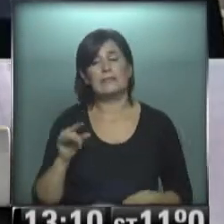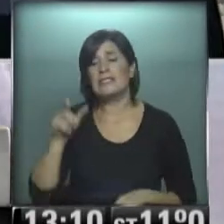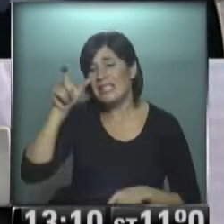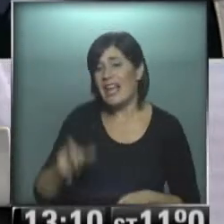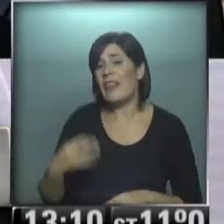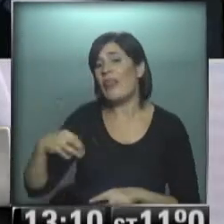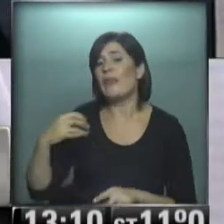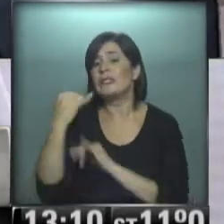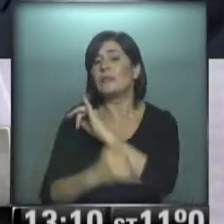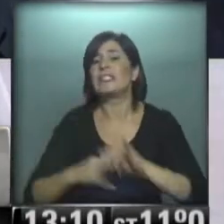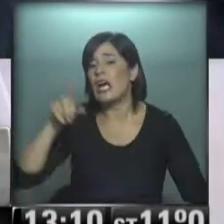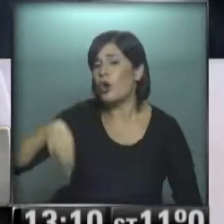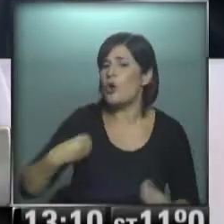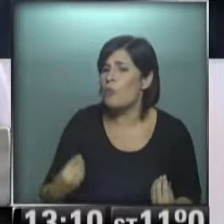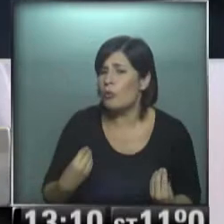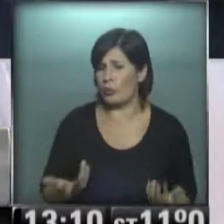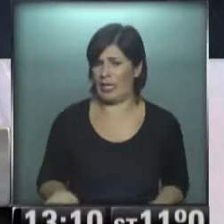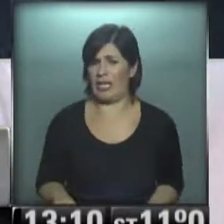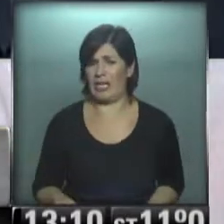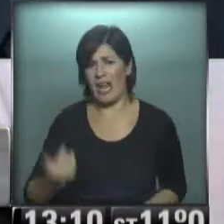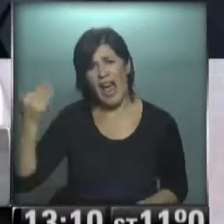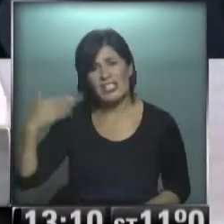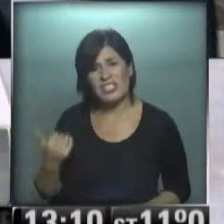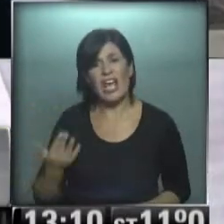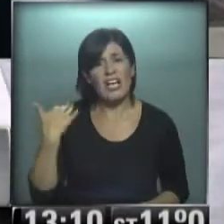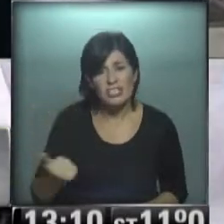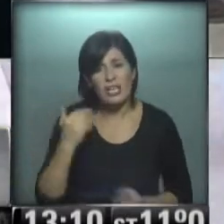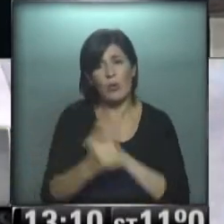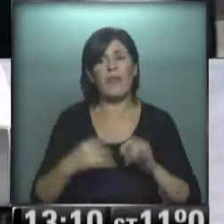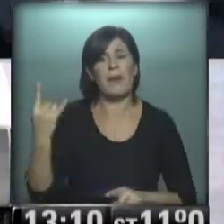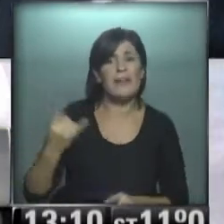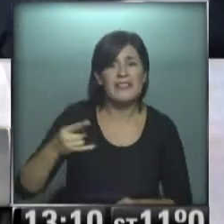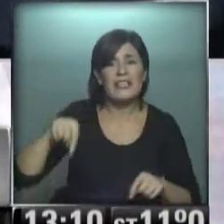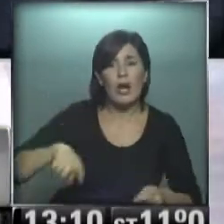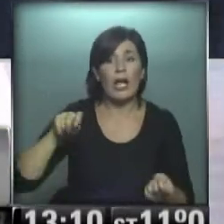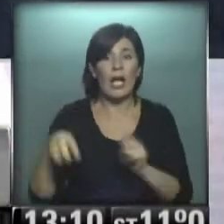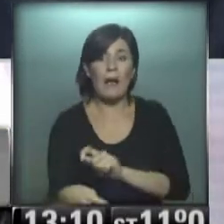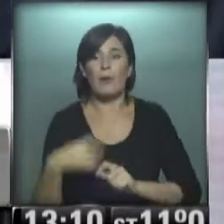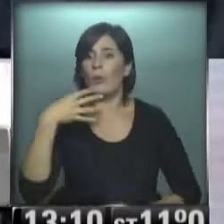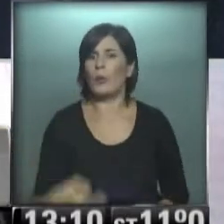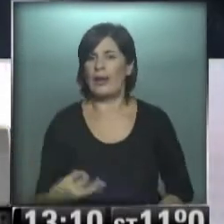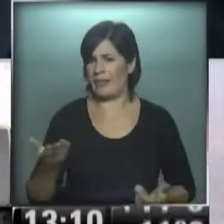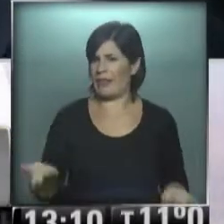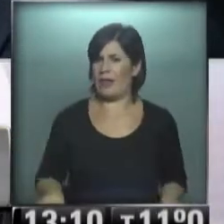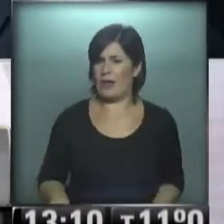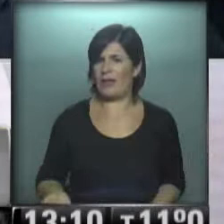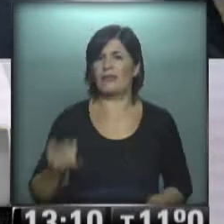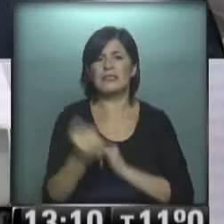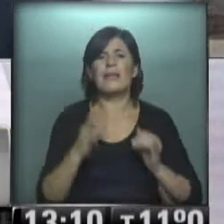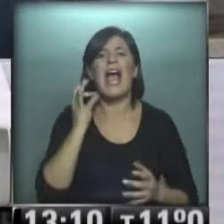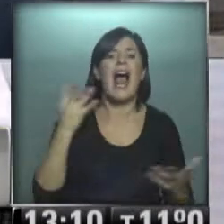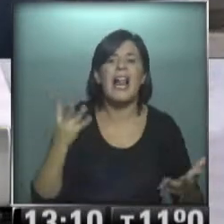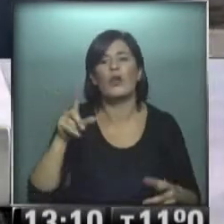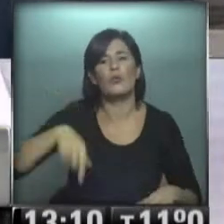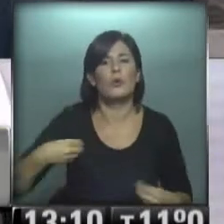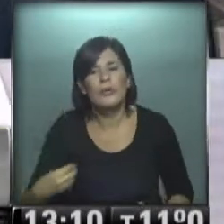tenido que decir, vaya a saber por qué, lo que dijo en la jornada de ayer, y desdecirse absolutamente sin dar ningún tipo de explicaciones de por qué dijo